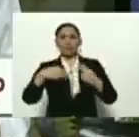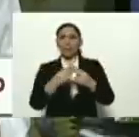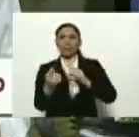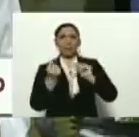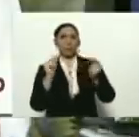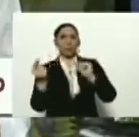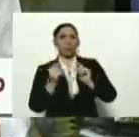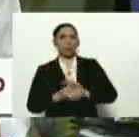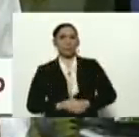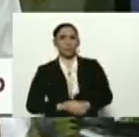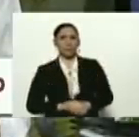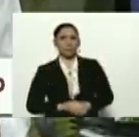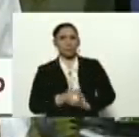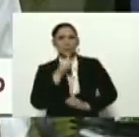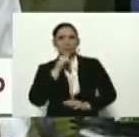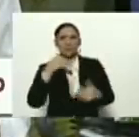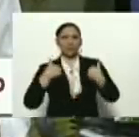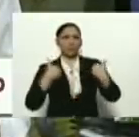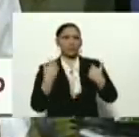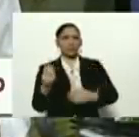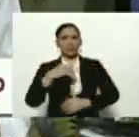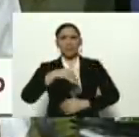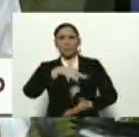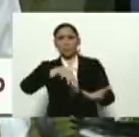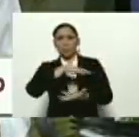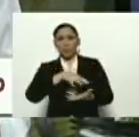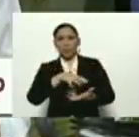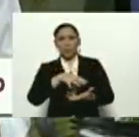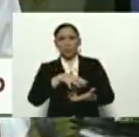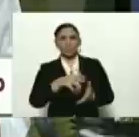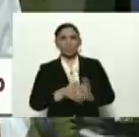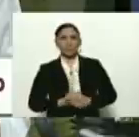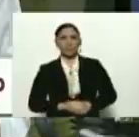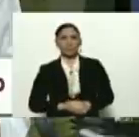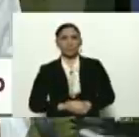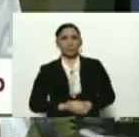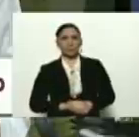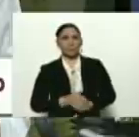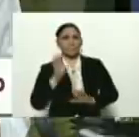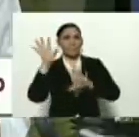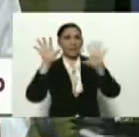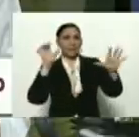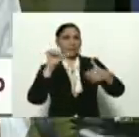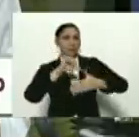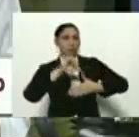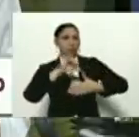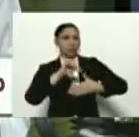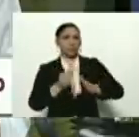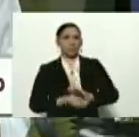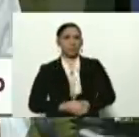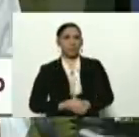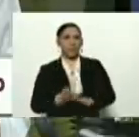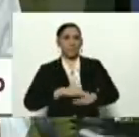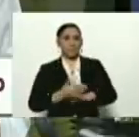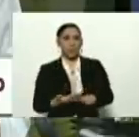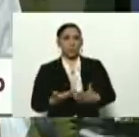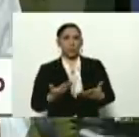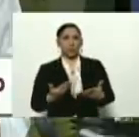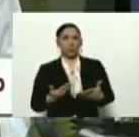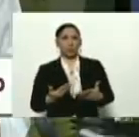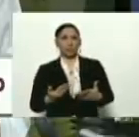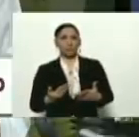discute que quienes sufrirán más las consecuencias de la crisis son las naciones del sur, porque al pesado lastre